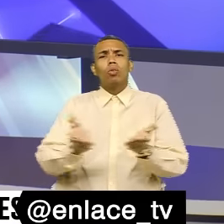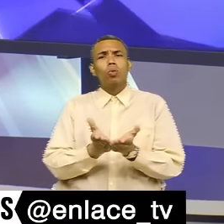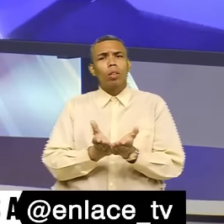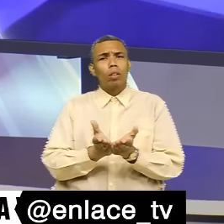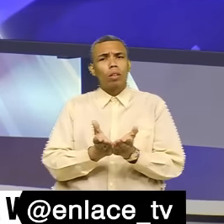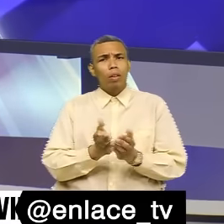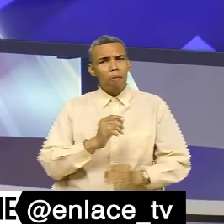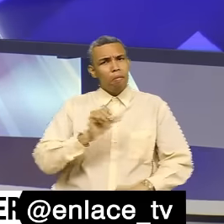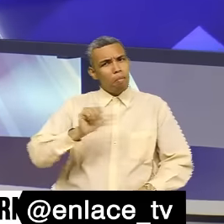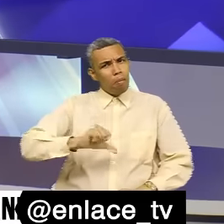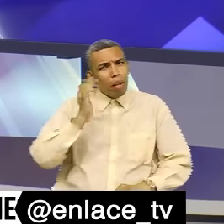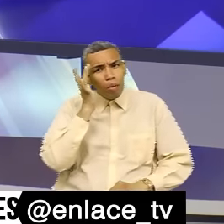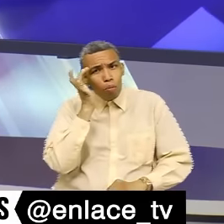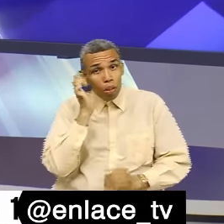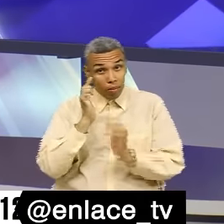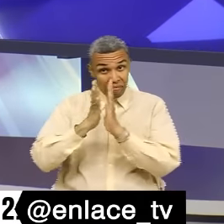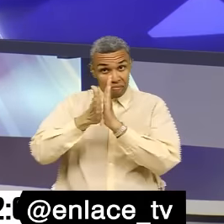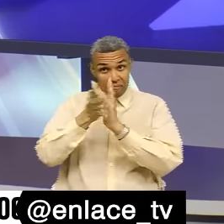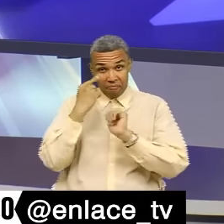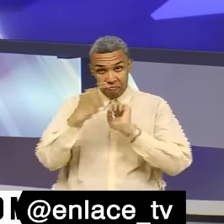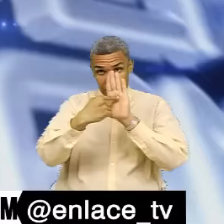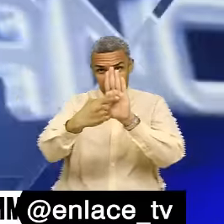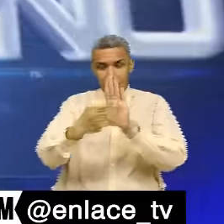público, especialmente en horas pico.